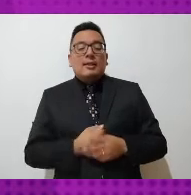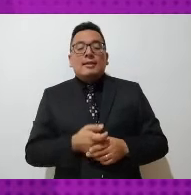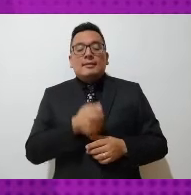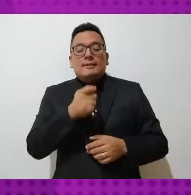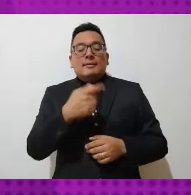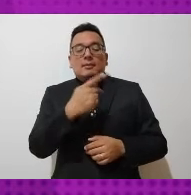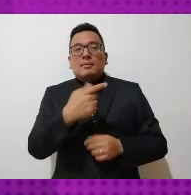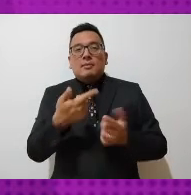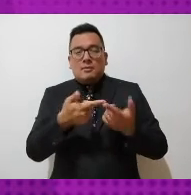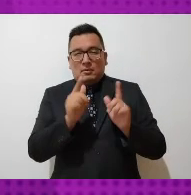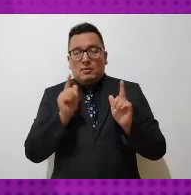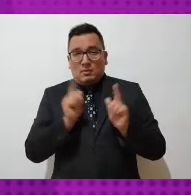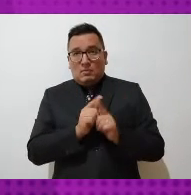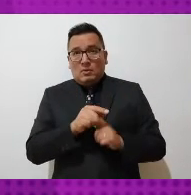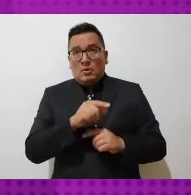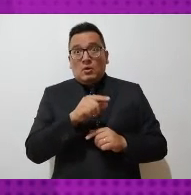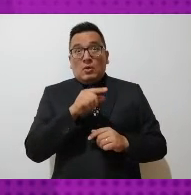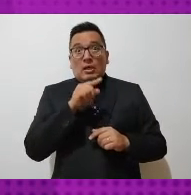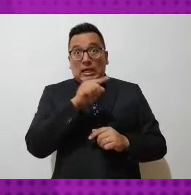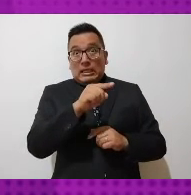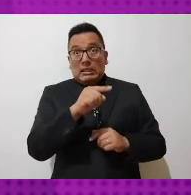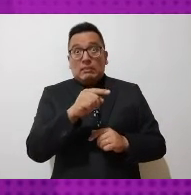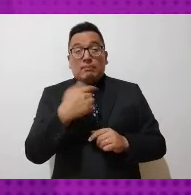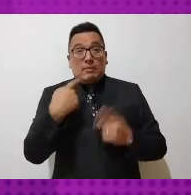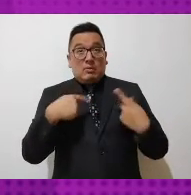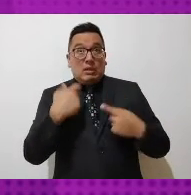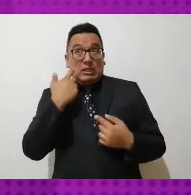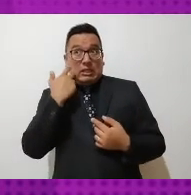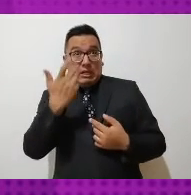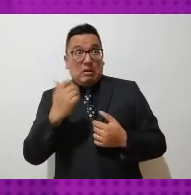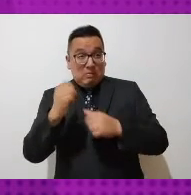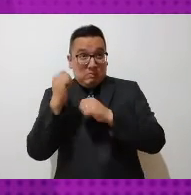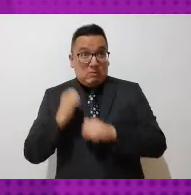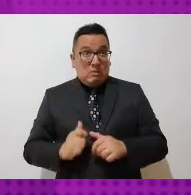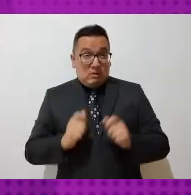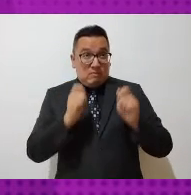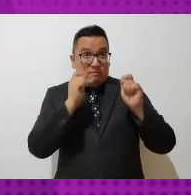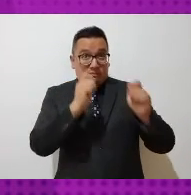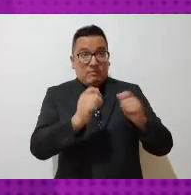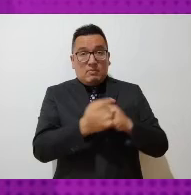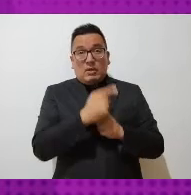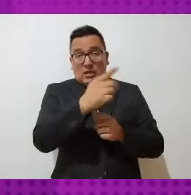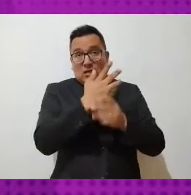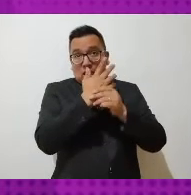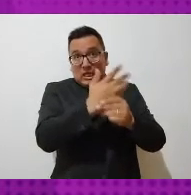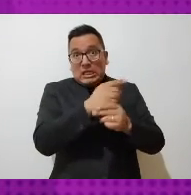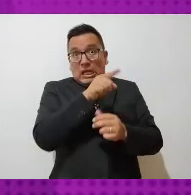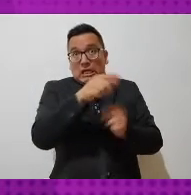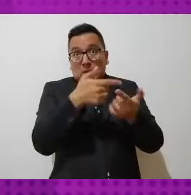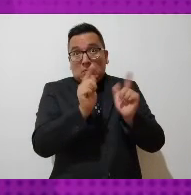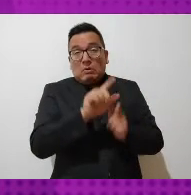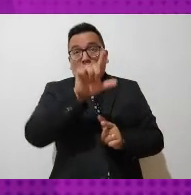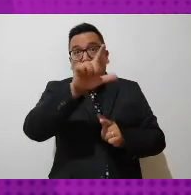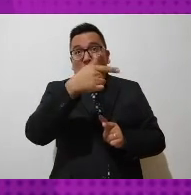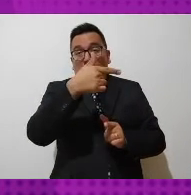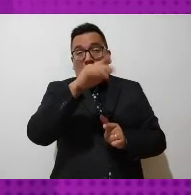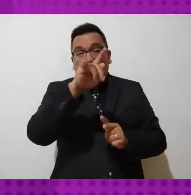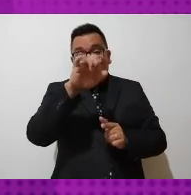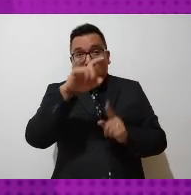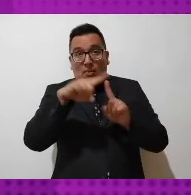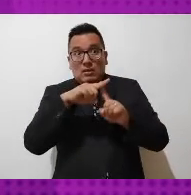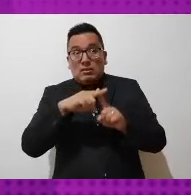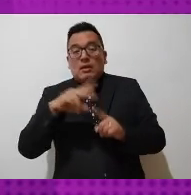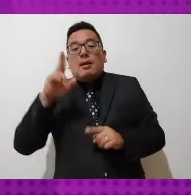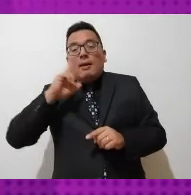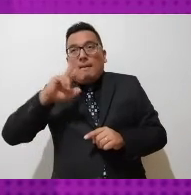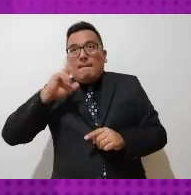que ese grupo, esa persona que recibió un beneficio por supuestamente pertenecer a un grupo vulnerado, trabaje o por lo